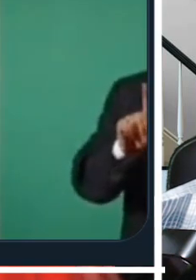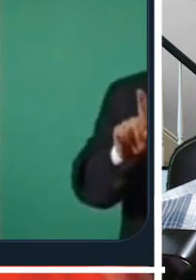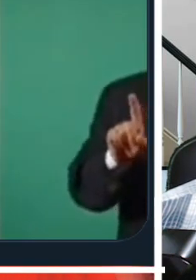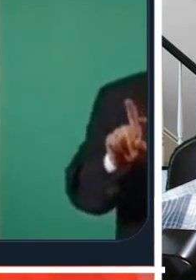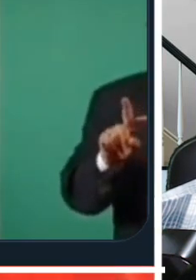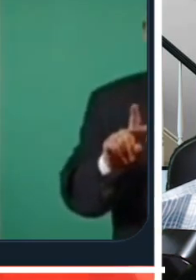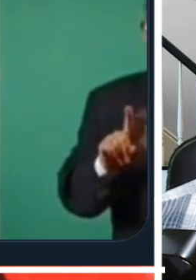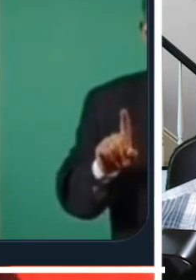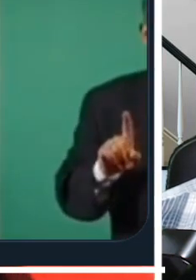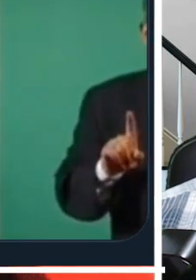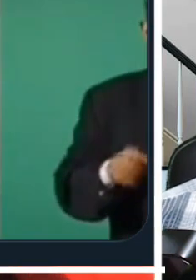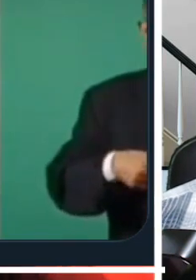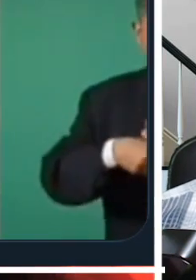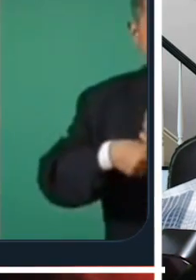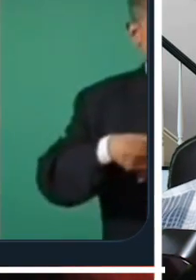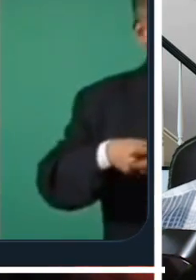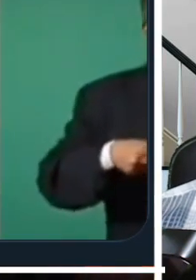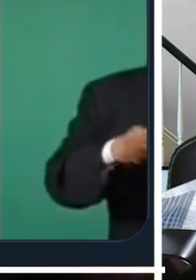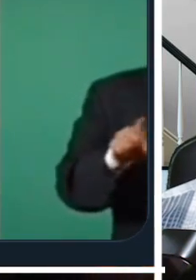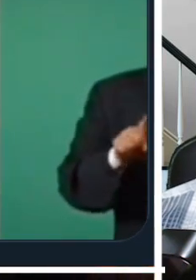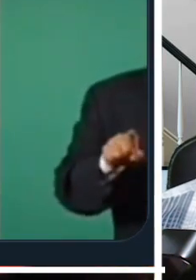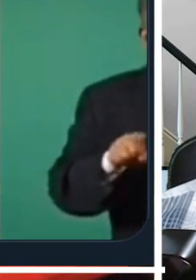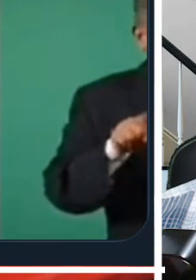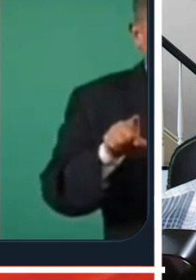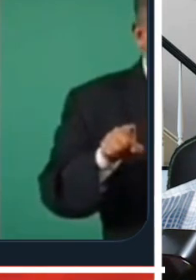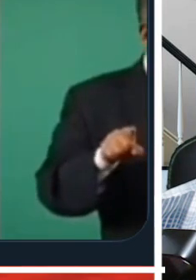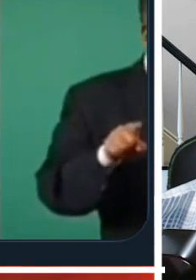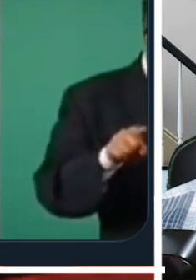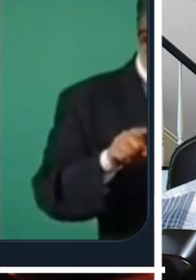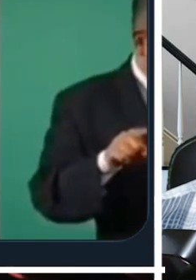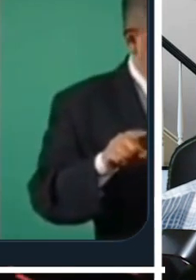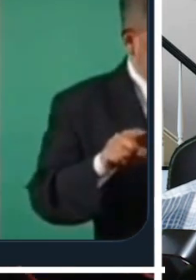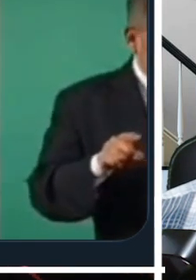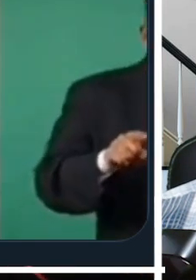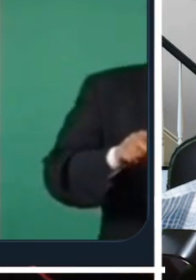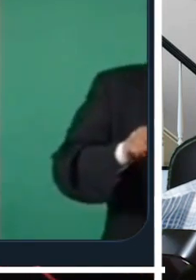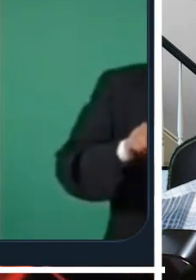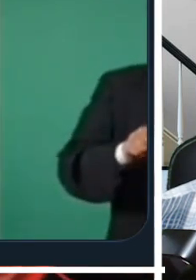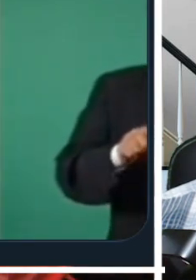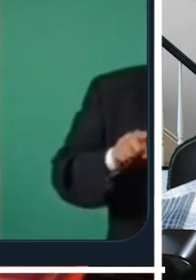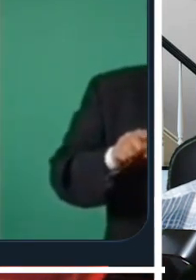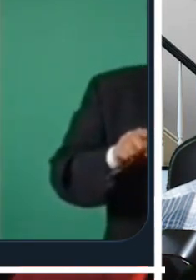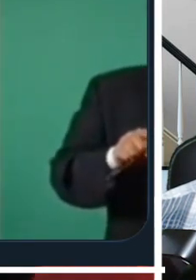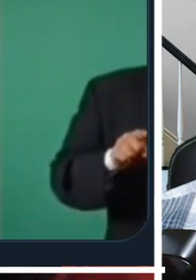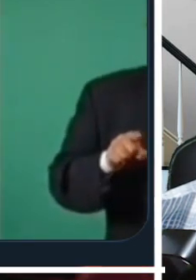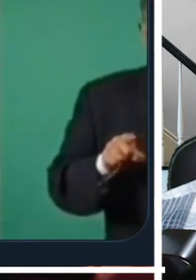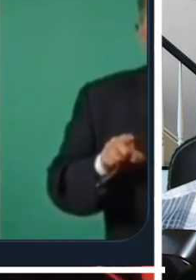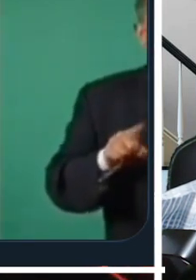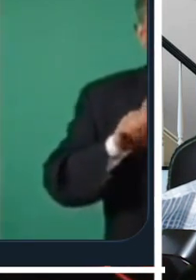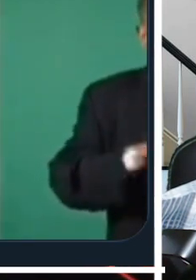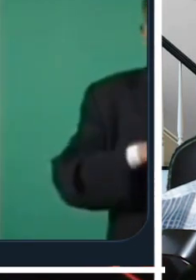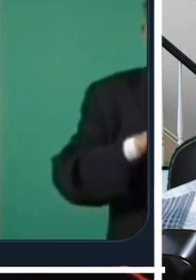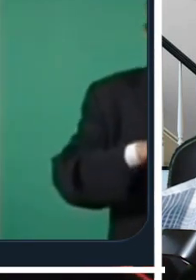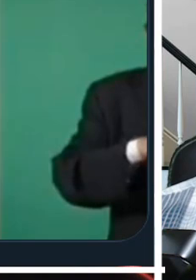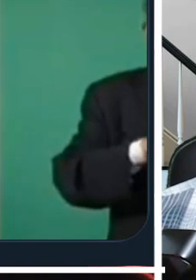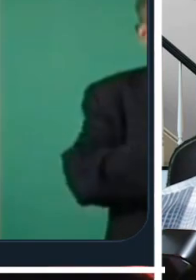costumbres de Oaxaca, donde las autoridades no cobran Es un tengan para que aprendan, dice el